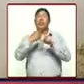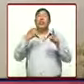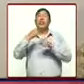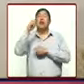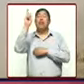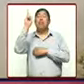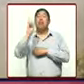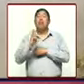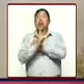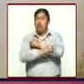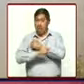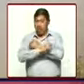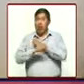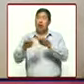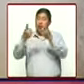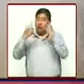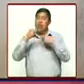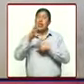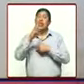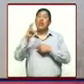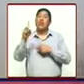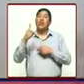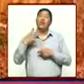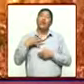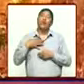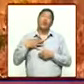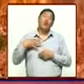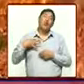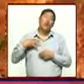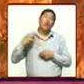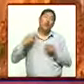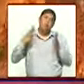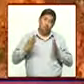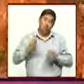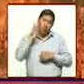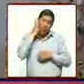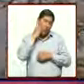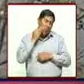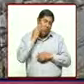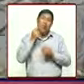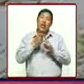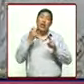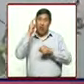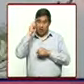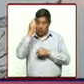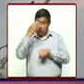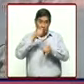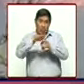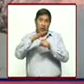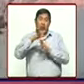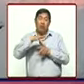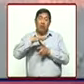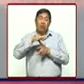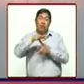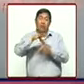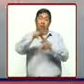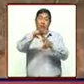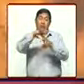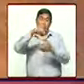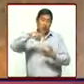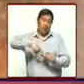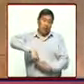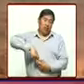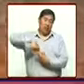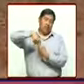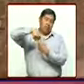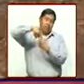al país 61 bomberos y expertos en incendios forestales. Además, desde Uruguay confirmaron el envío de un helicóptero y bolsas de agua